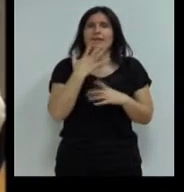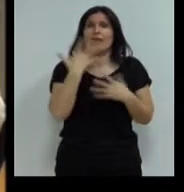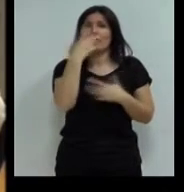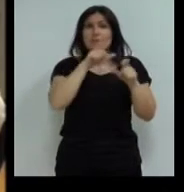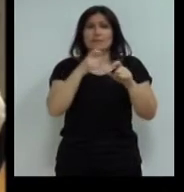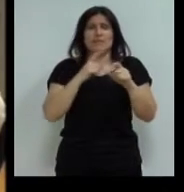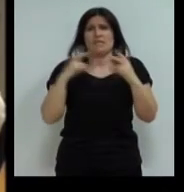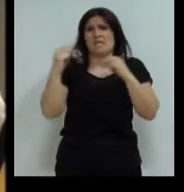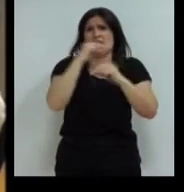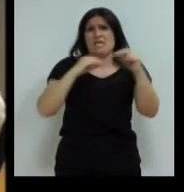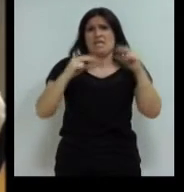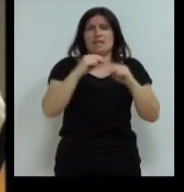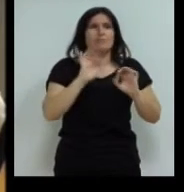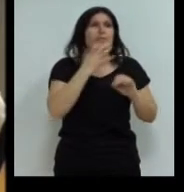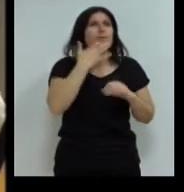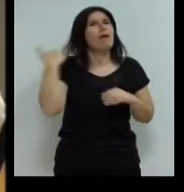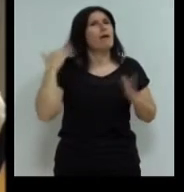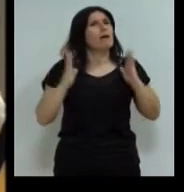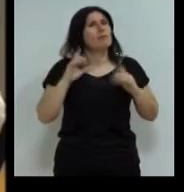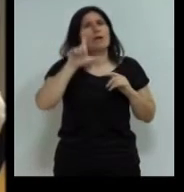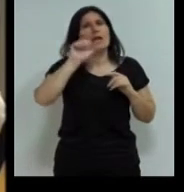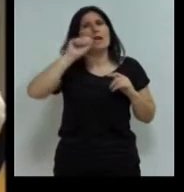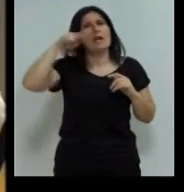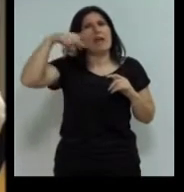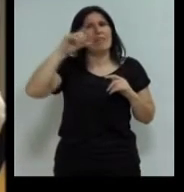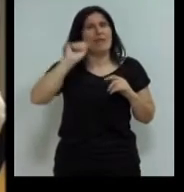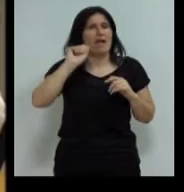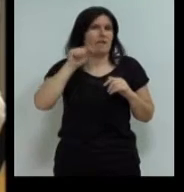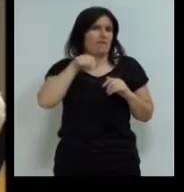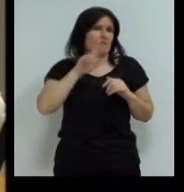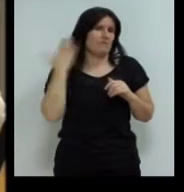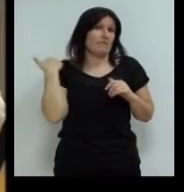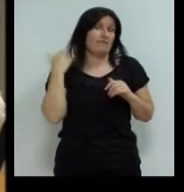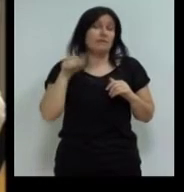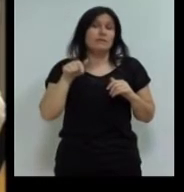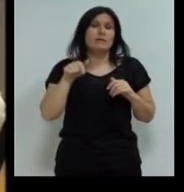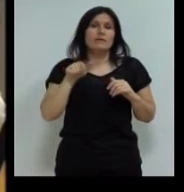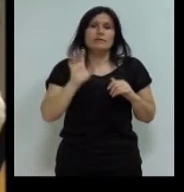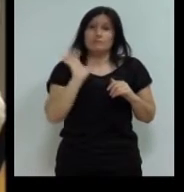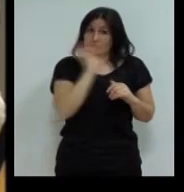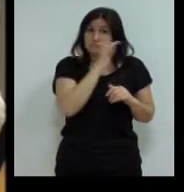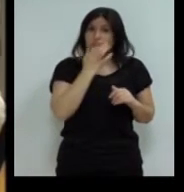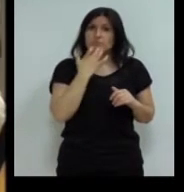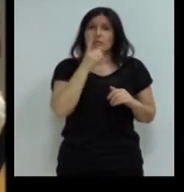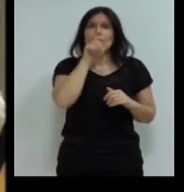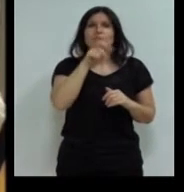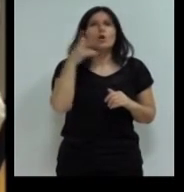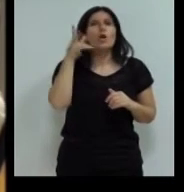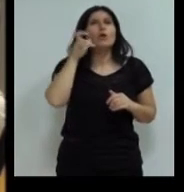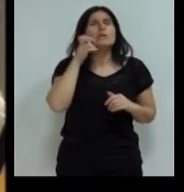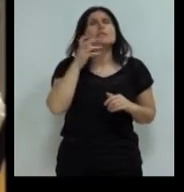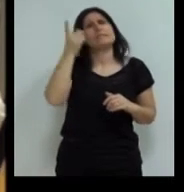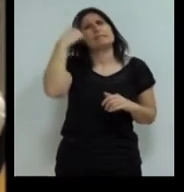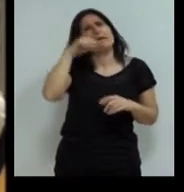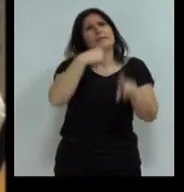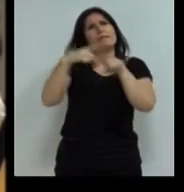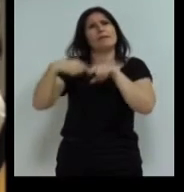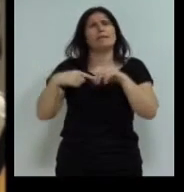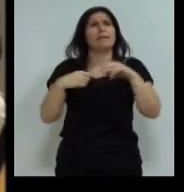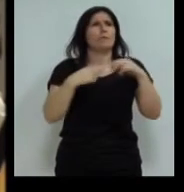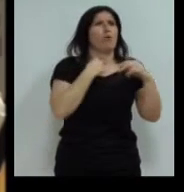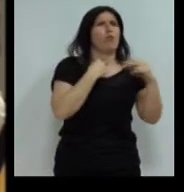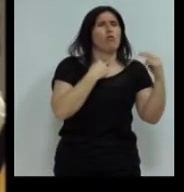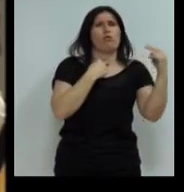todo el landismo era así. Esto es. Entonces, claro, y le están cruzando información que, bueno, una persona que oye distingue las voces, distingue...